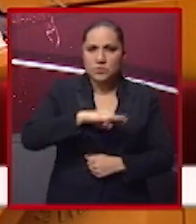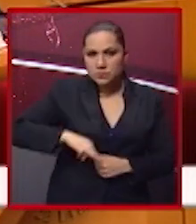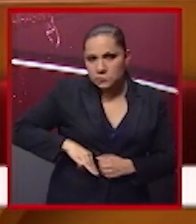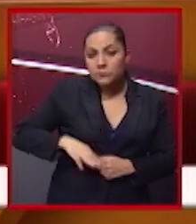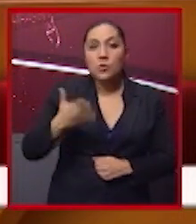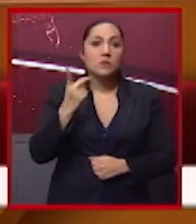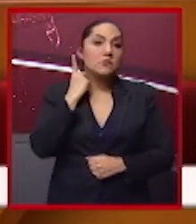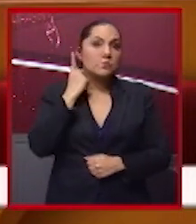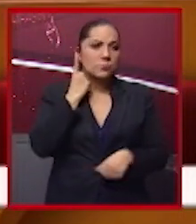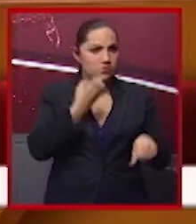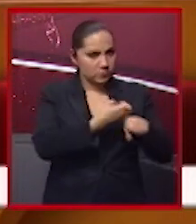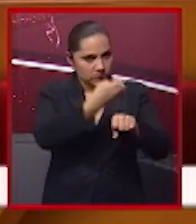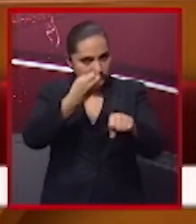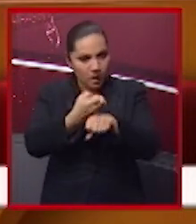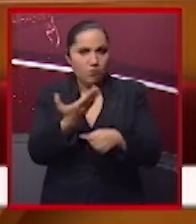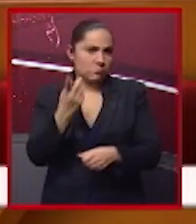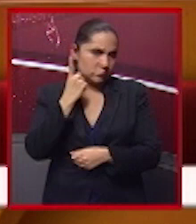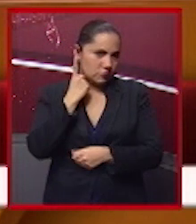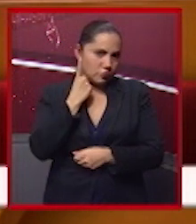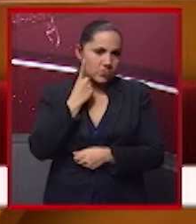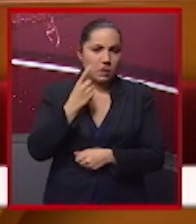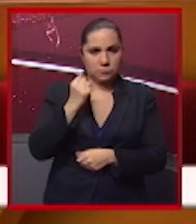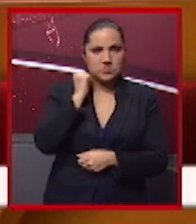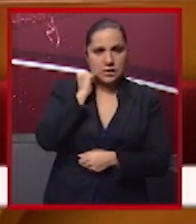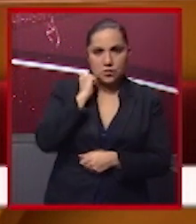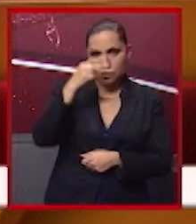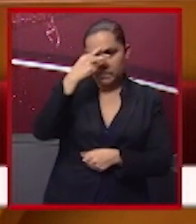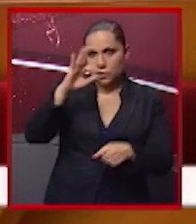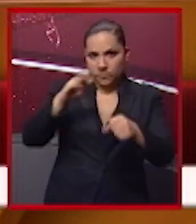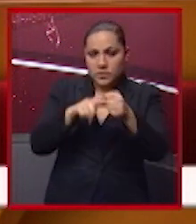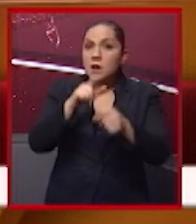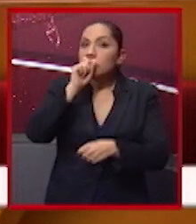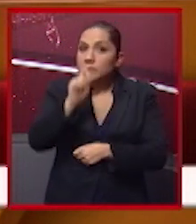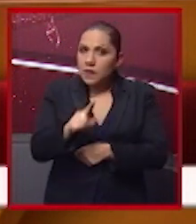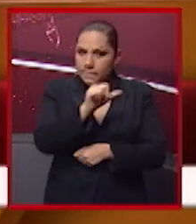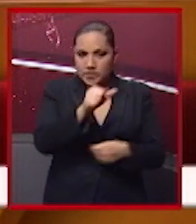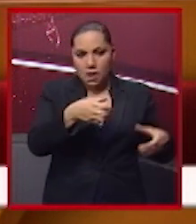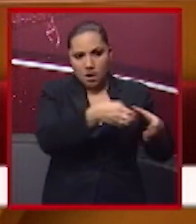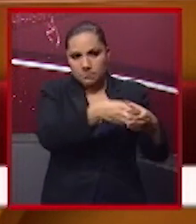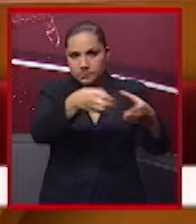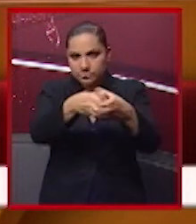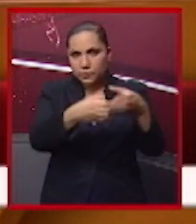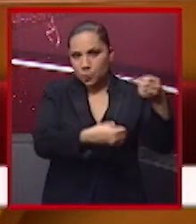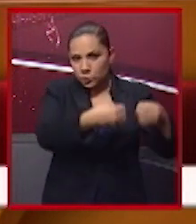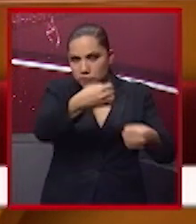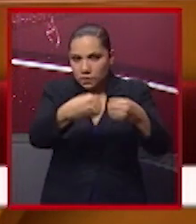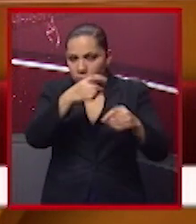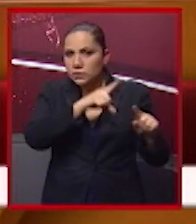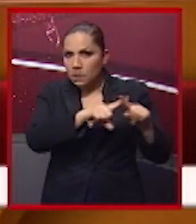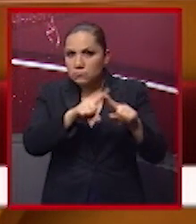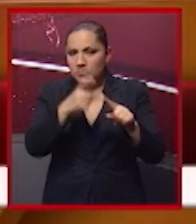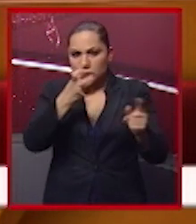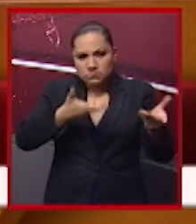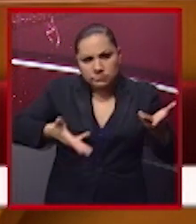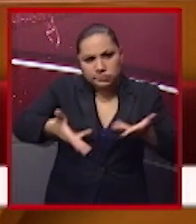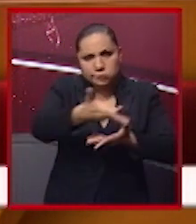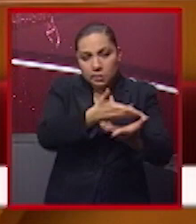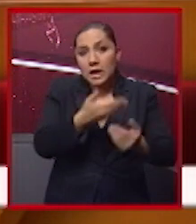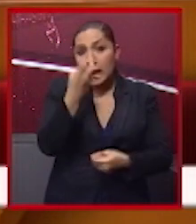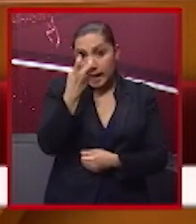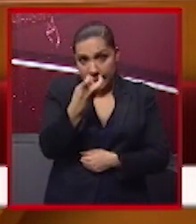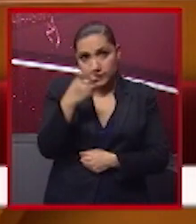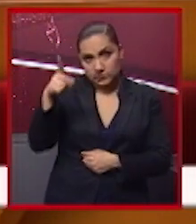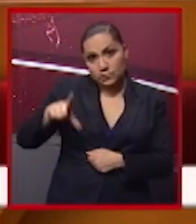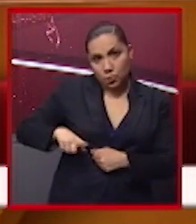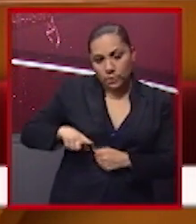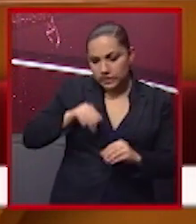locales, con el Congreso de la Unión y con el Poder Judicial. Y fue así como se articularon las políticas de Estado que